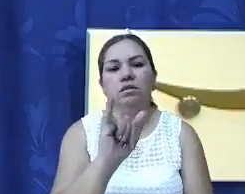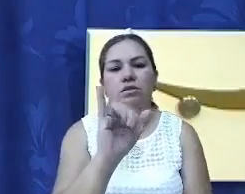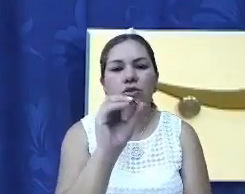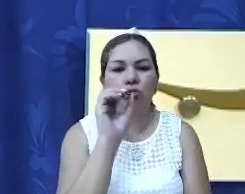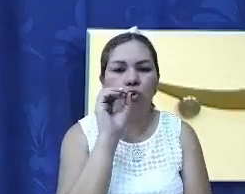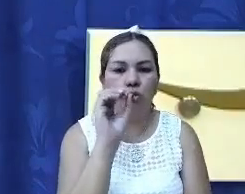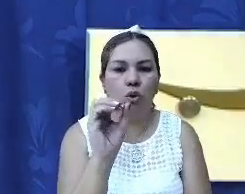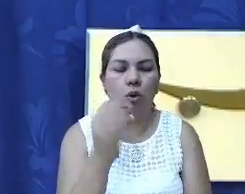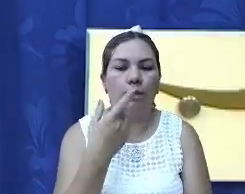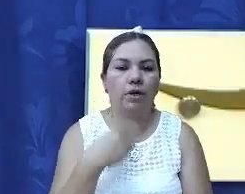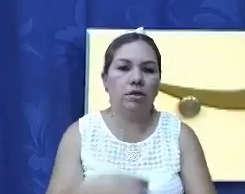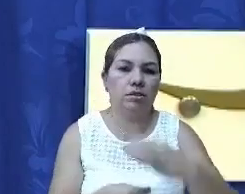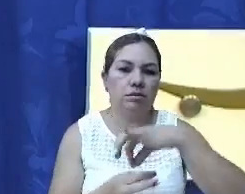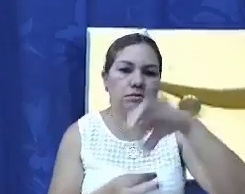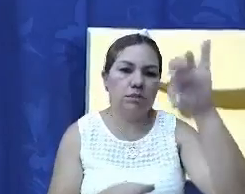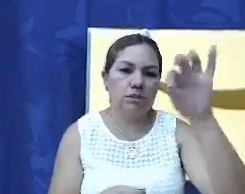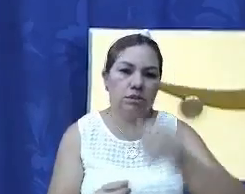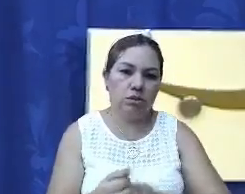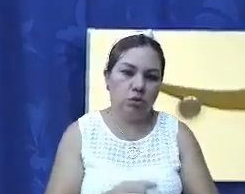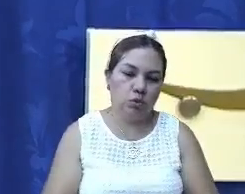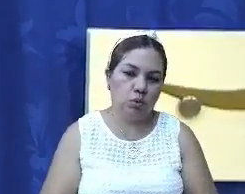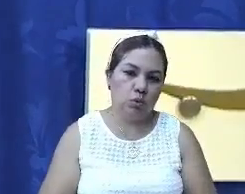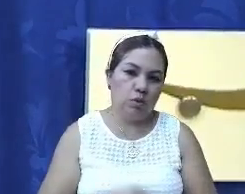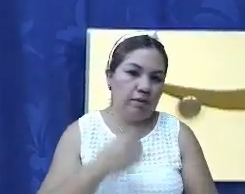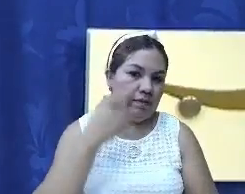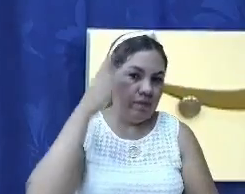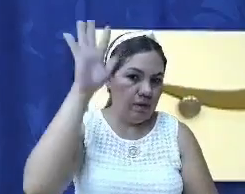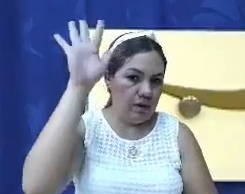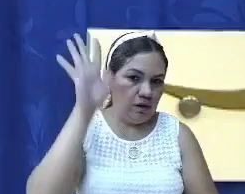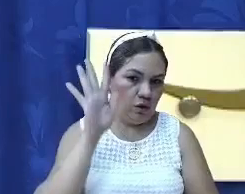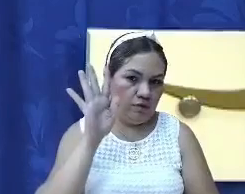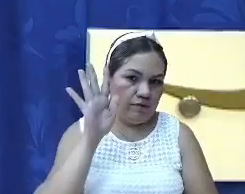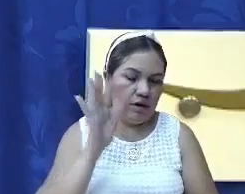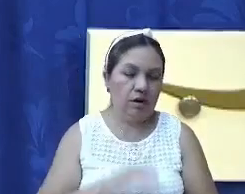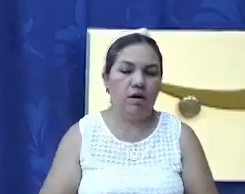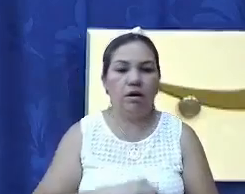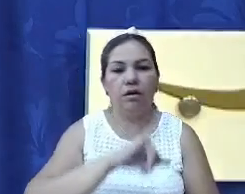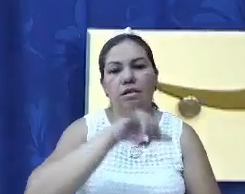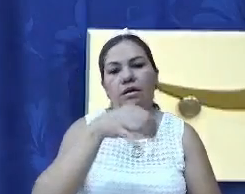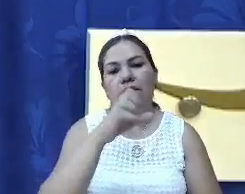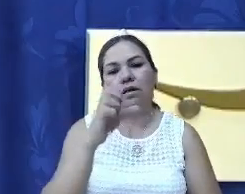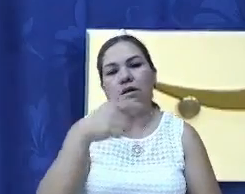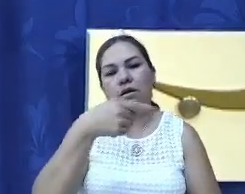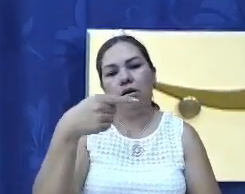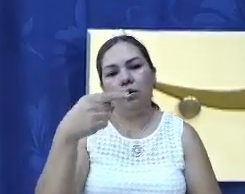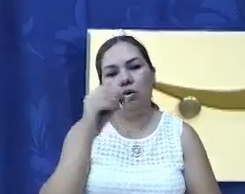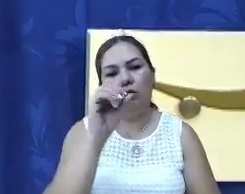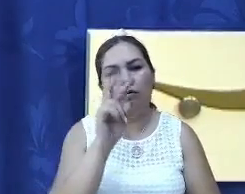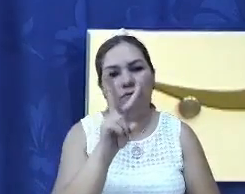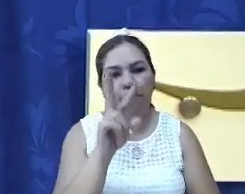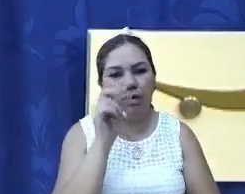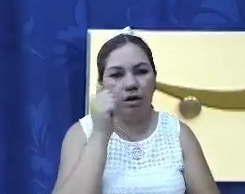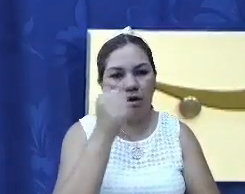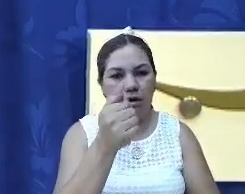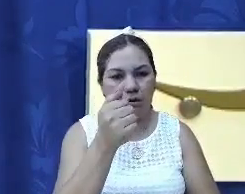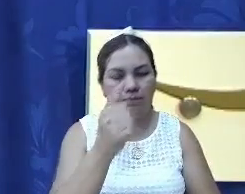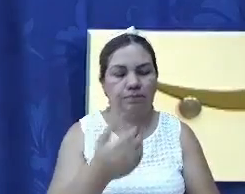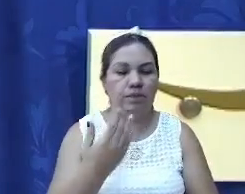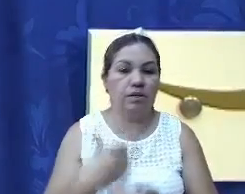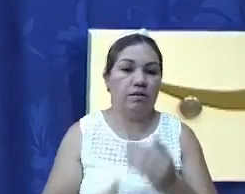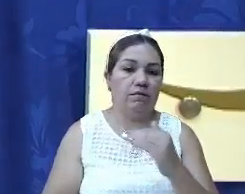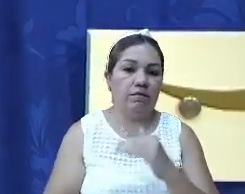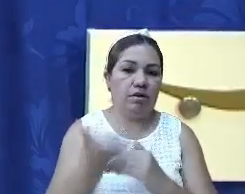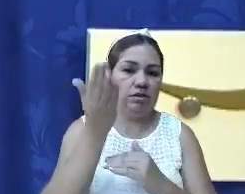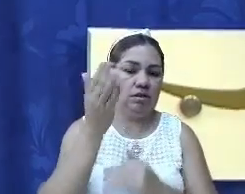Mas el Espíritu de Jehová, no dice el Espíritu Santo, no dice el Señor. ¿Qué dice? El Espíritu de Jehová